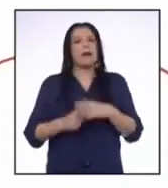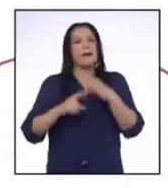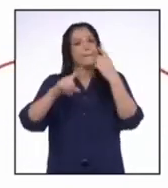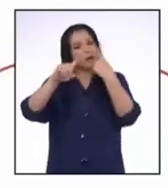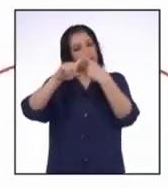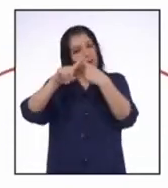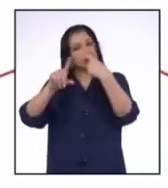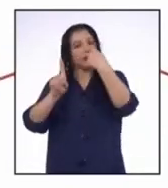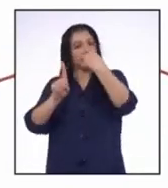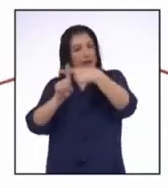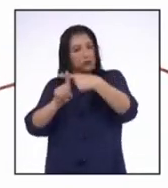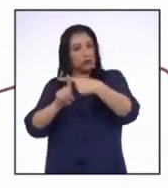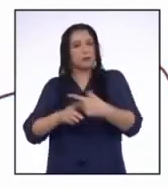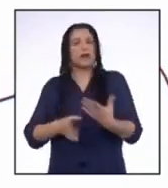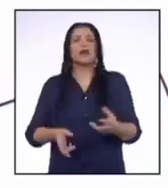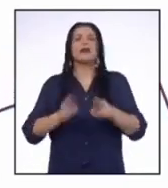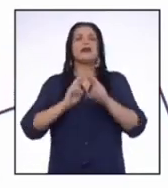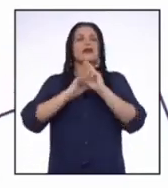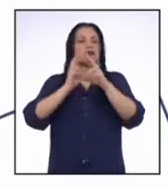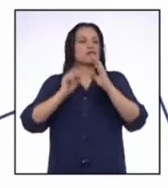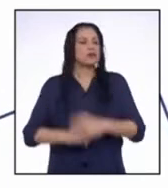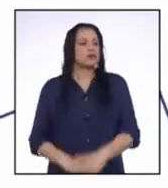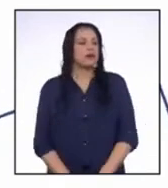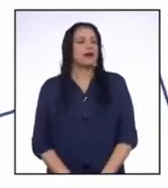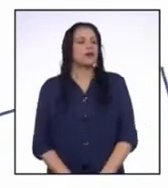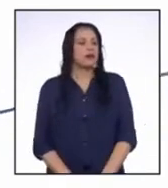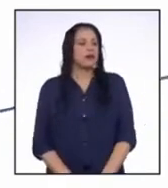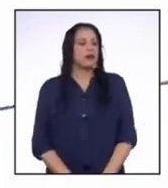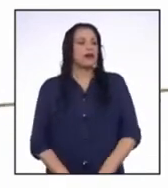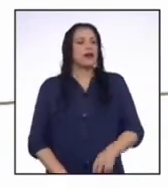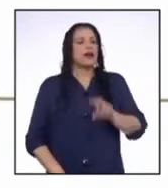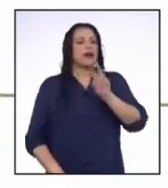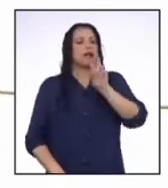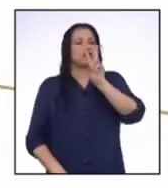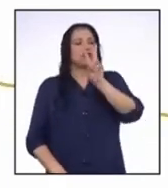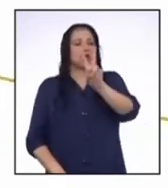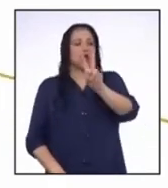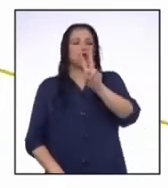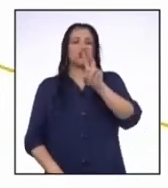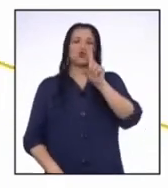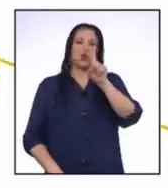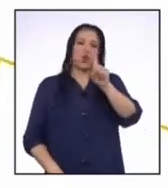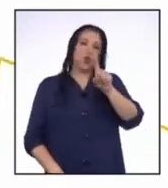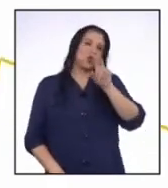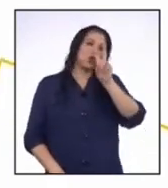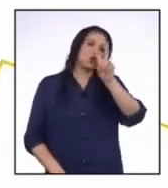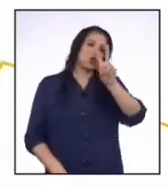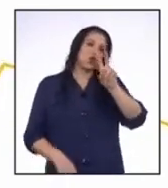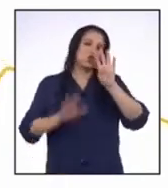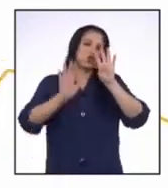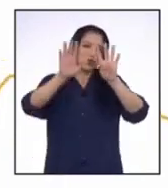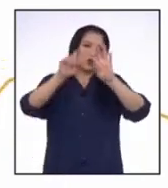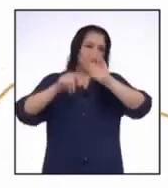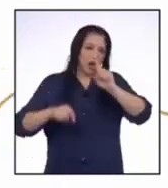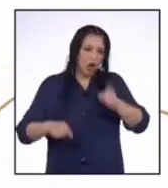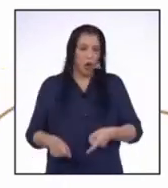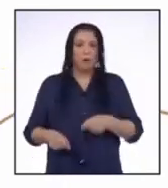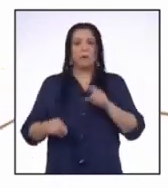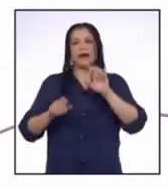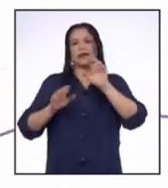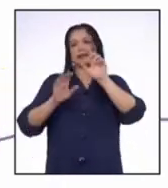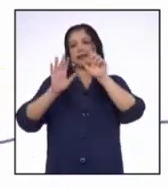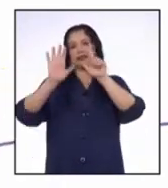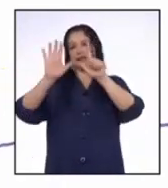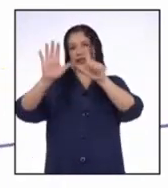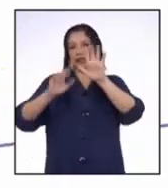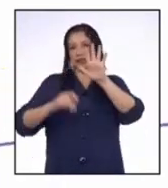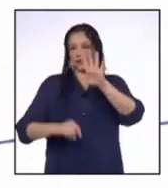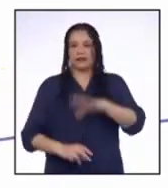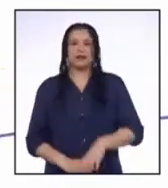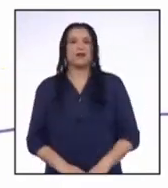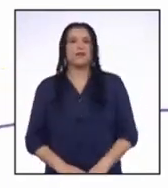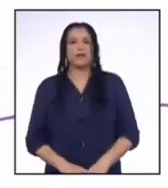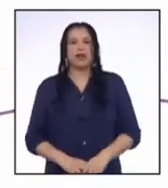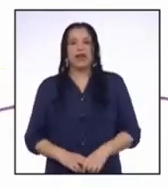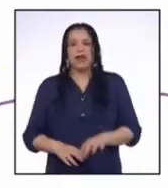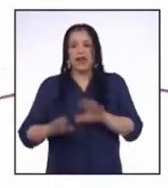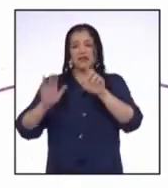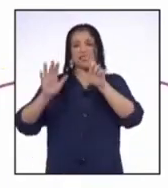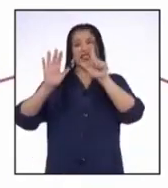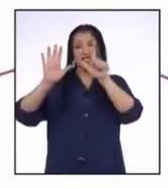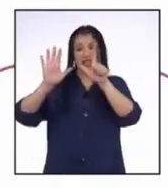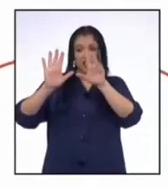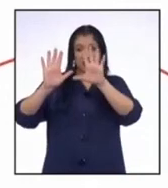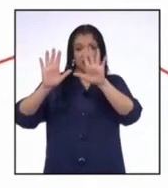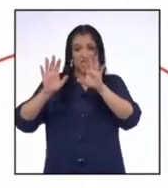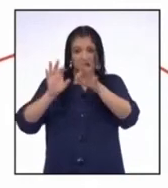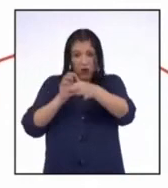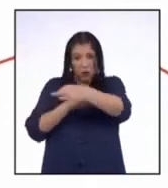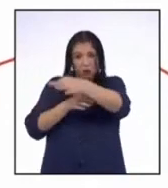y sumé los números y obtuve el valor de 2029 enteros 75 centésimos. Este número, redondeando